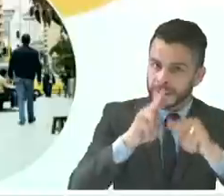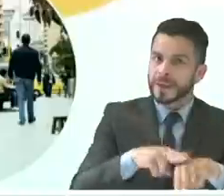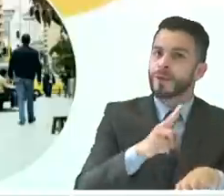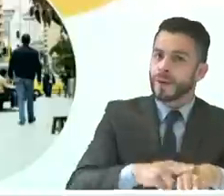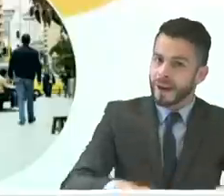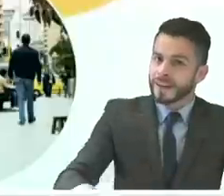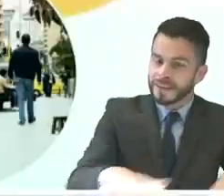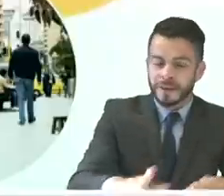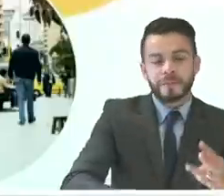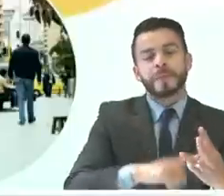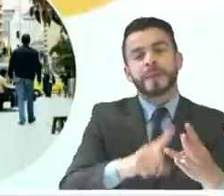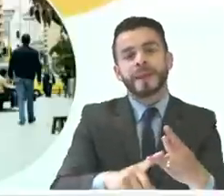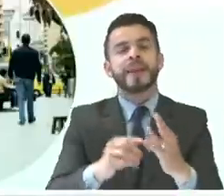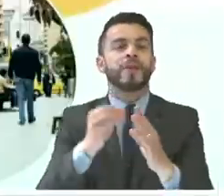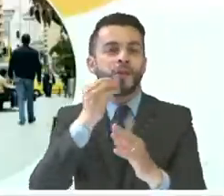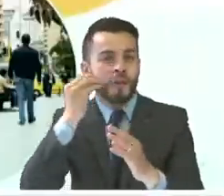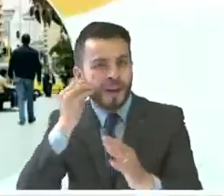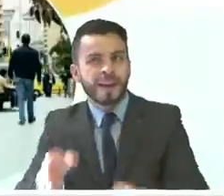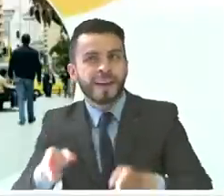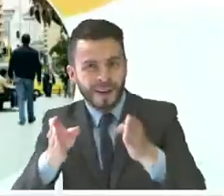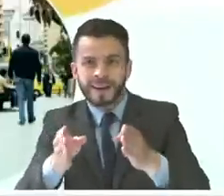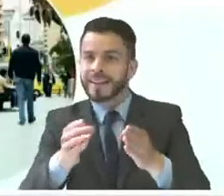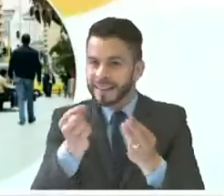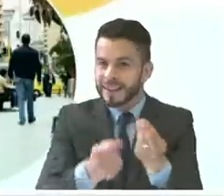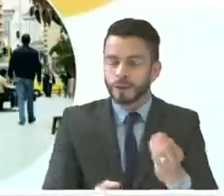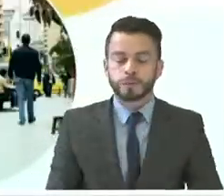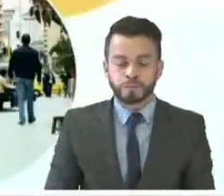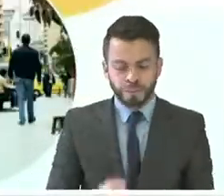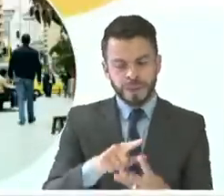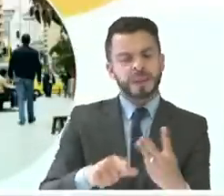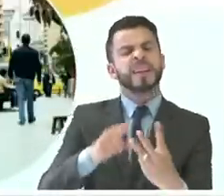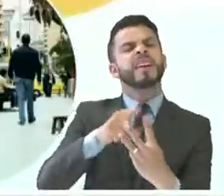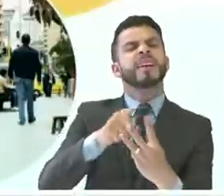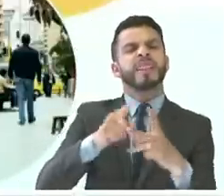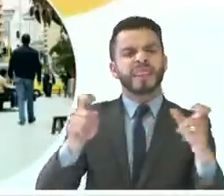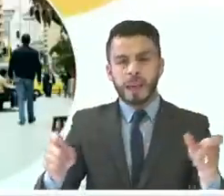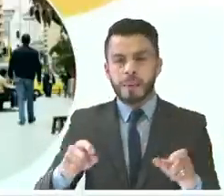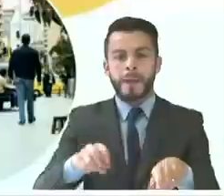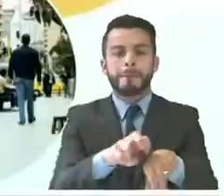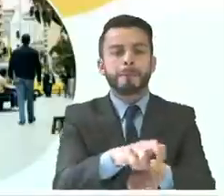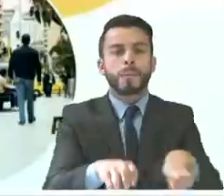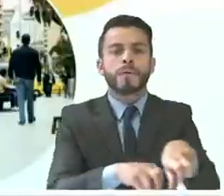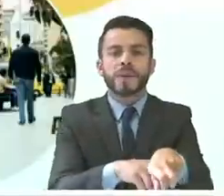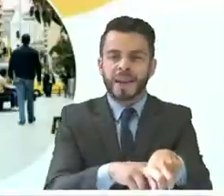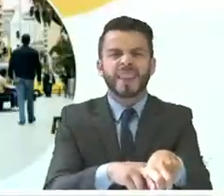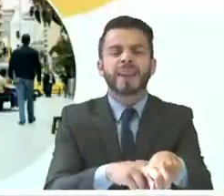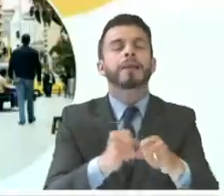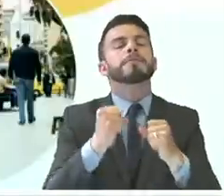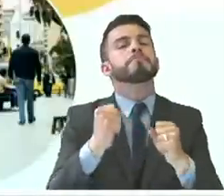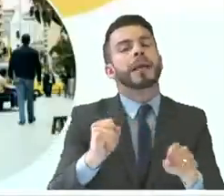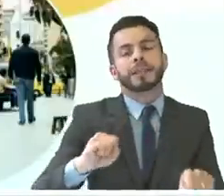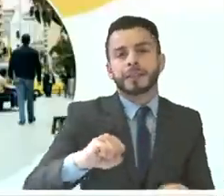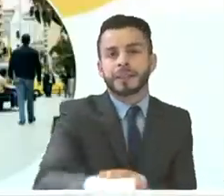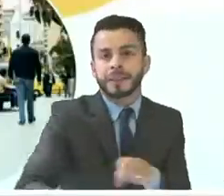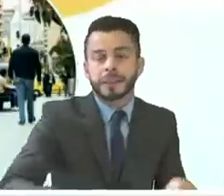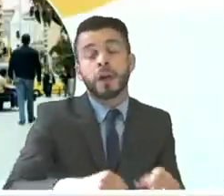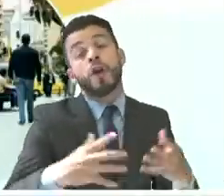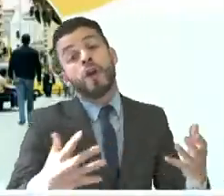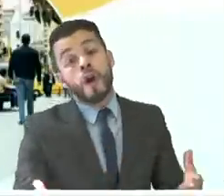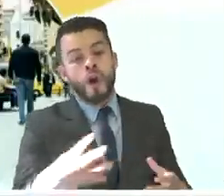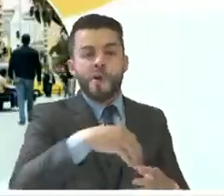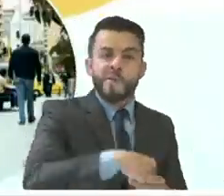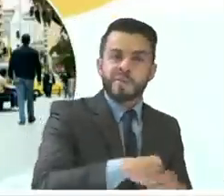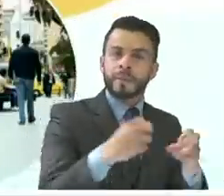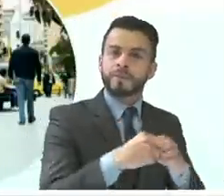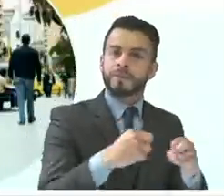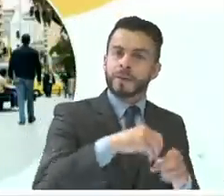Entonces, la movilidad sostenible se enfoca en priorizar a los peatones y ciclistas y el transporte público de tecnología